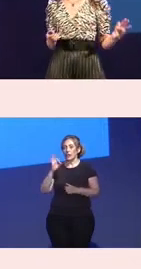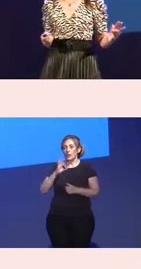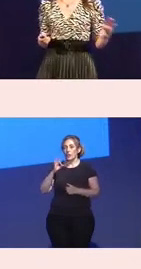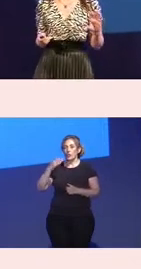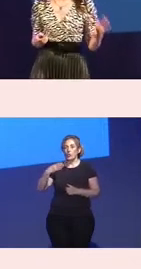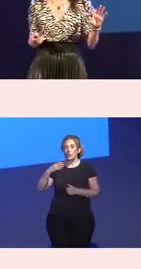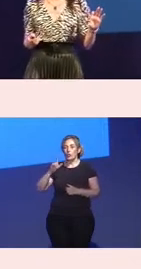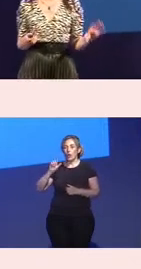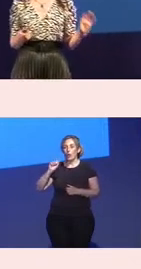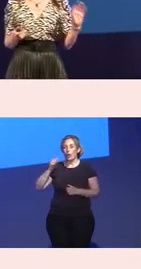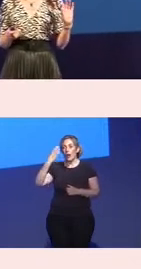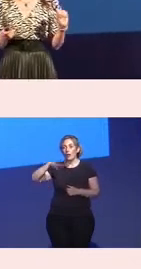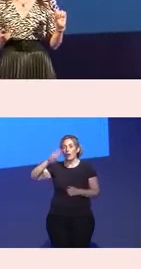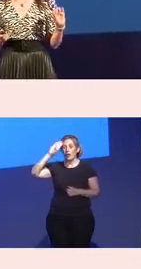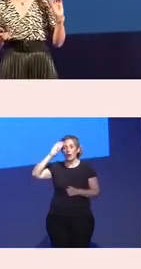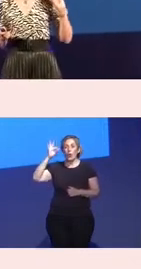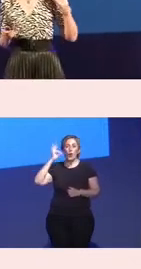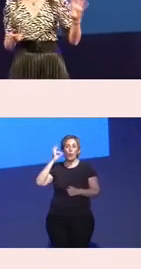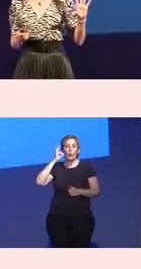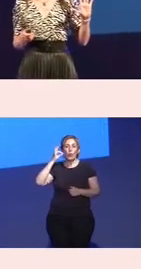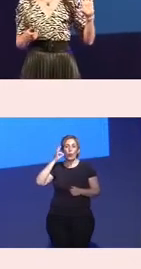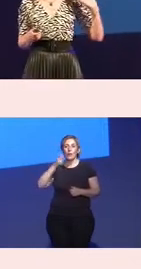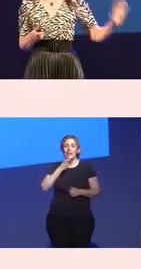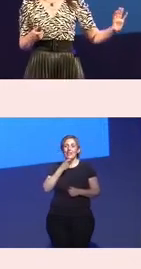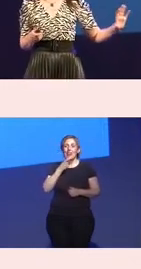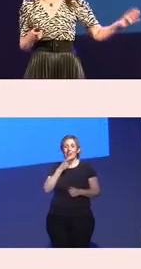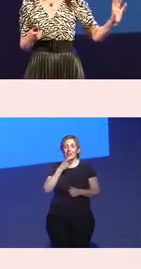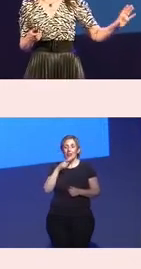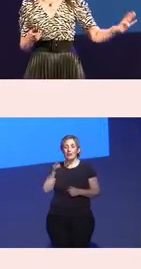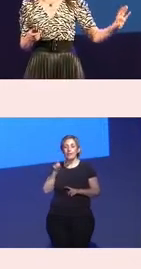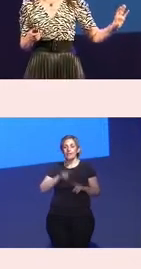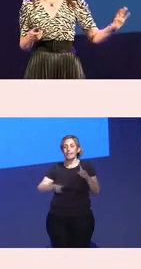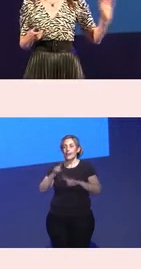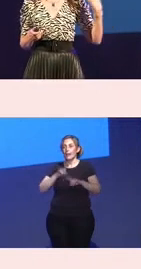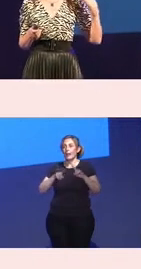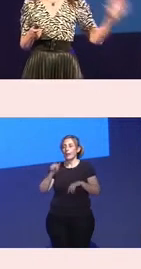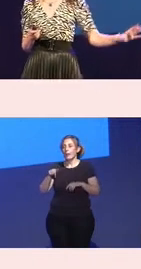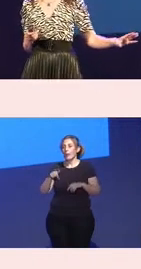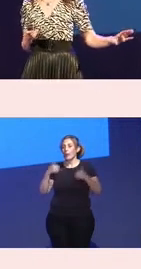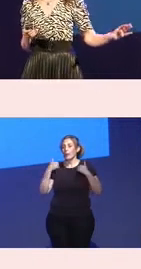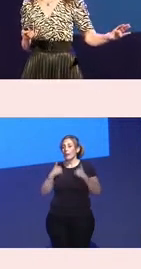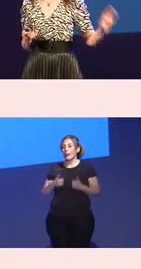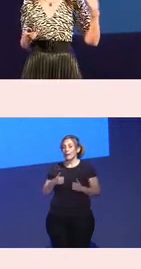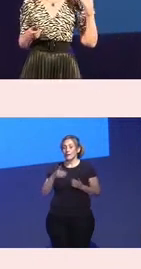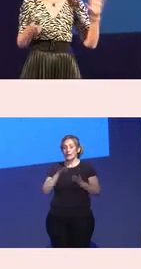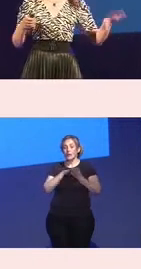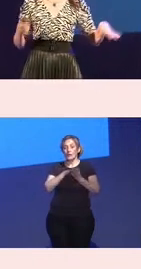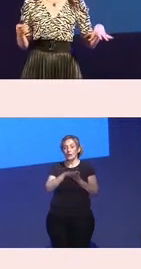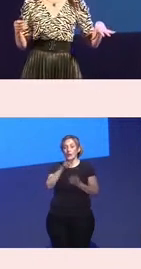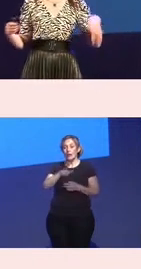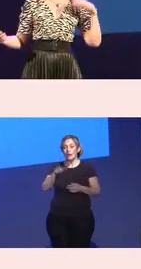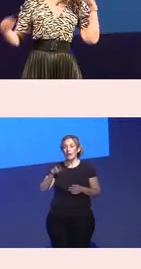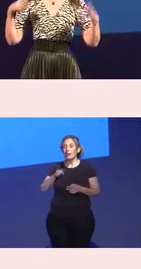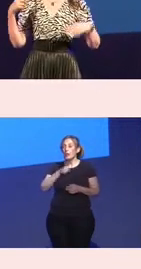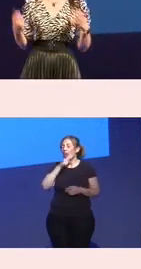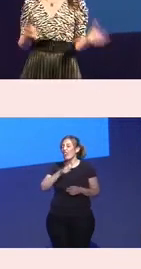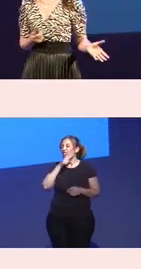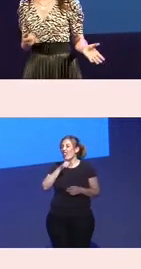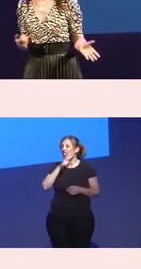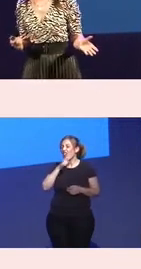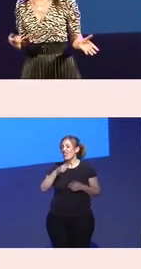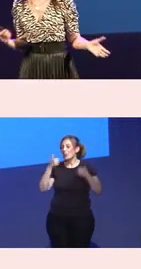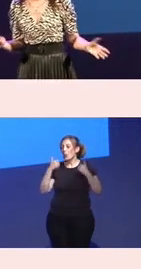magnífica antropóloga forense británica dice que el problema que tienen las granjas de cadáveres Es que la mayoría de los cuerpos son de personas muy ancianas y